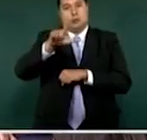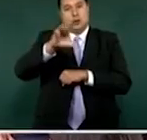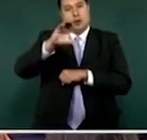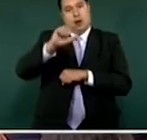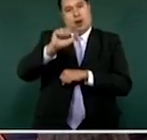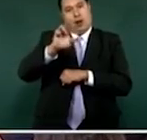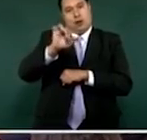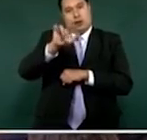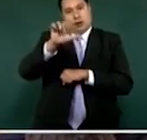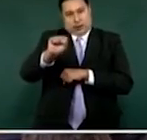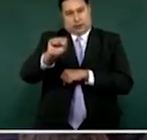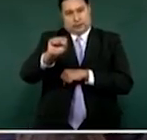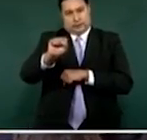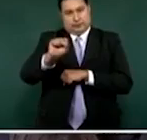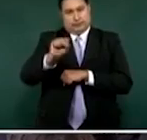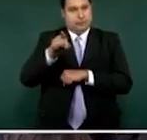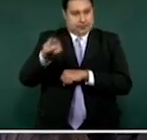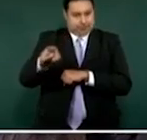ha estado